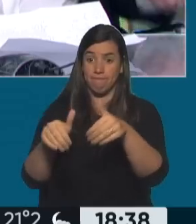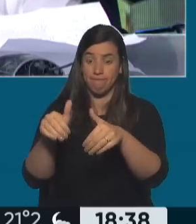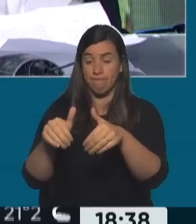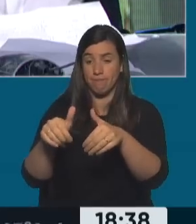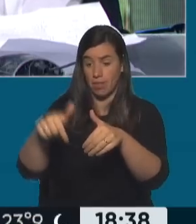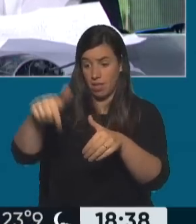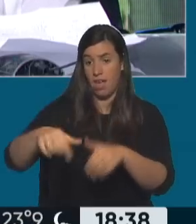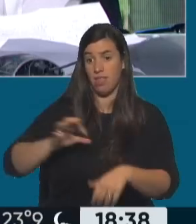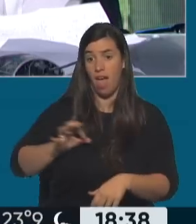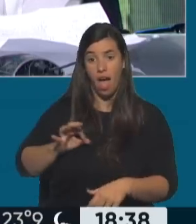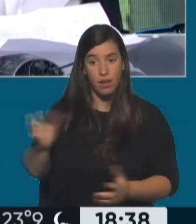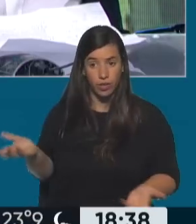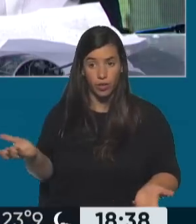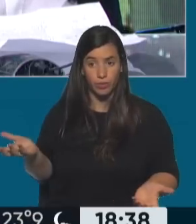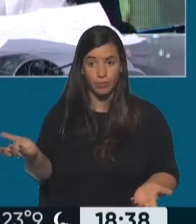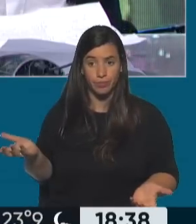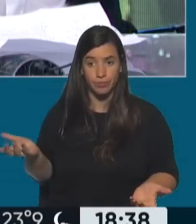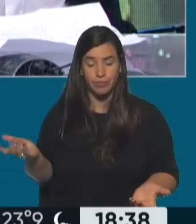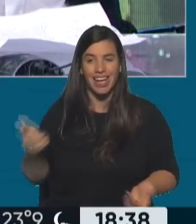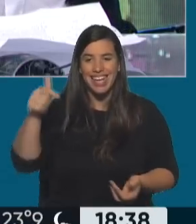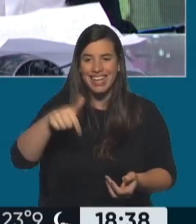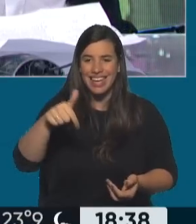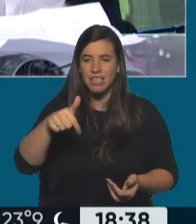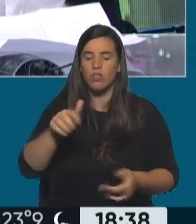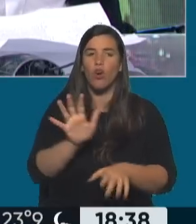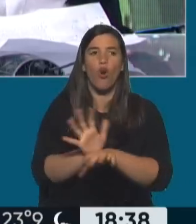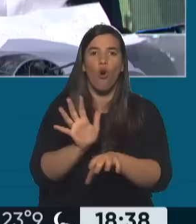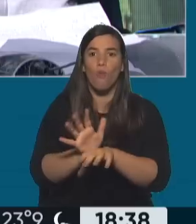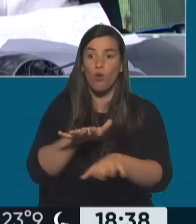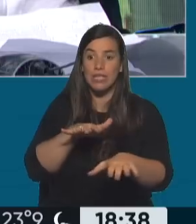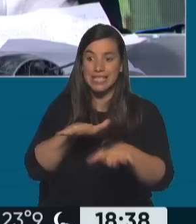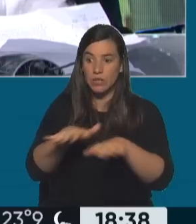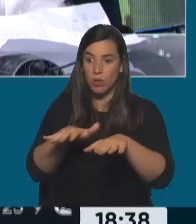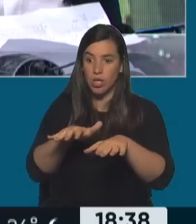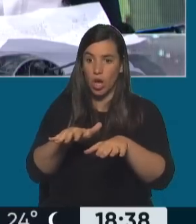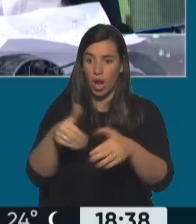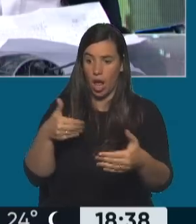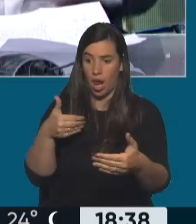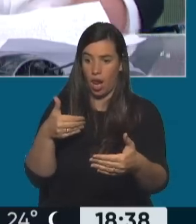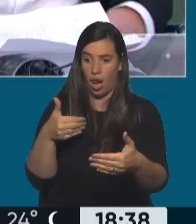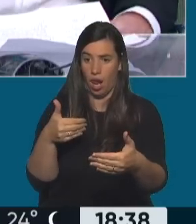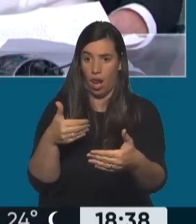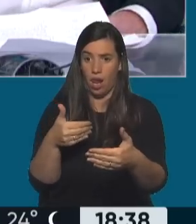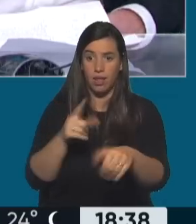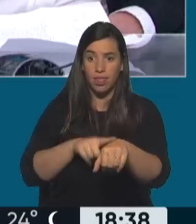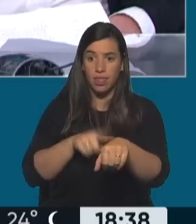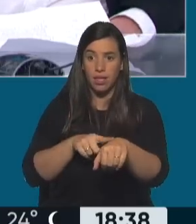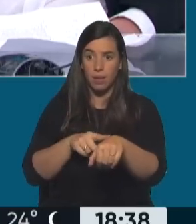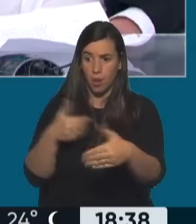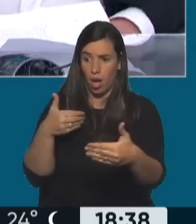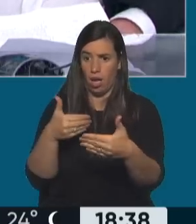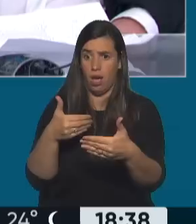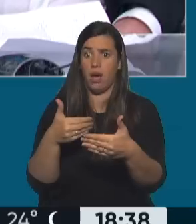esto es como una especie de, vos te vas acercando al precipicio, a los vencimientos, y a medida que se van achicando los tiempos, la cuestión es más